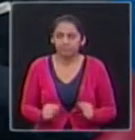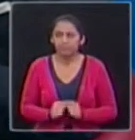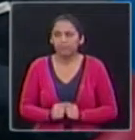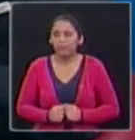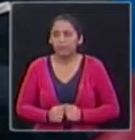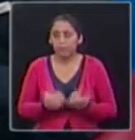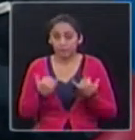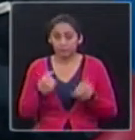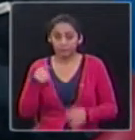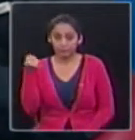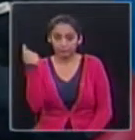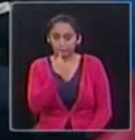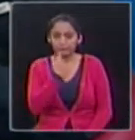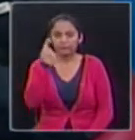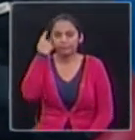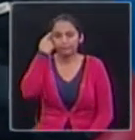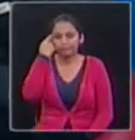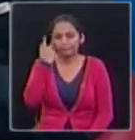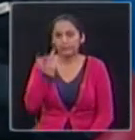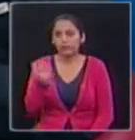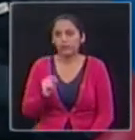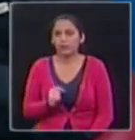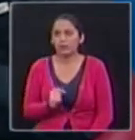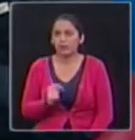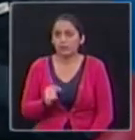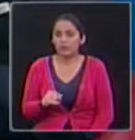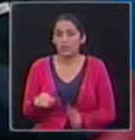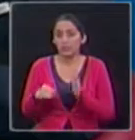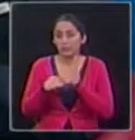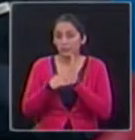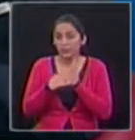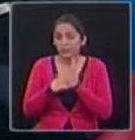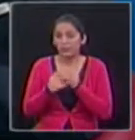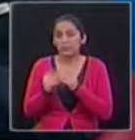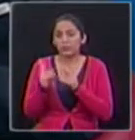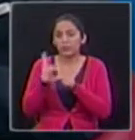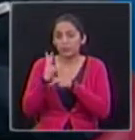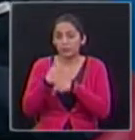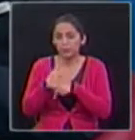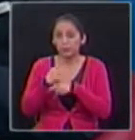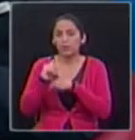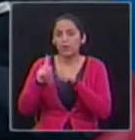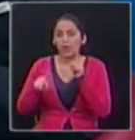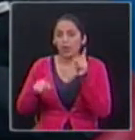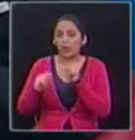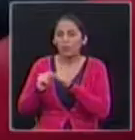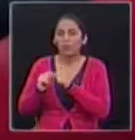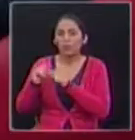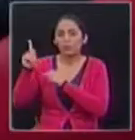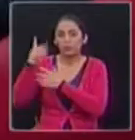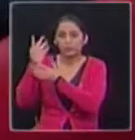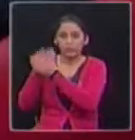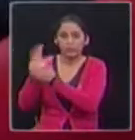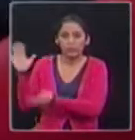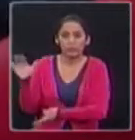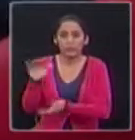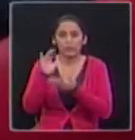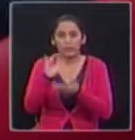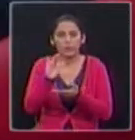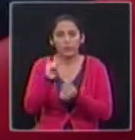queríamos ver si efectivamente iban a ser eliminadas las salvaguardias. Se cumplió el objetivo. Ya, pero segundo, la decretado por ley. Pero lo